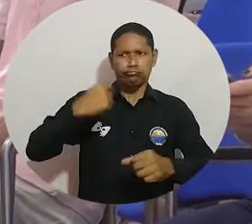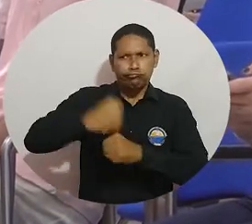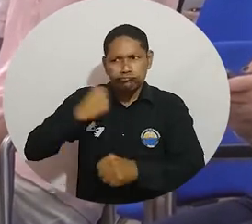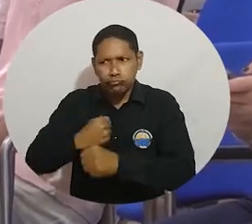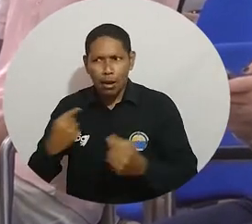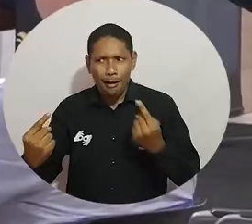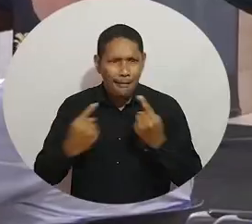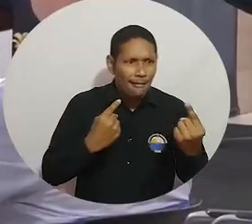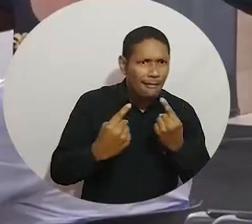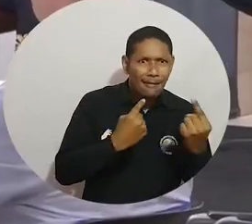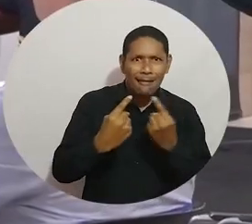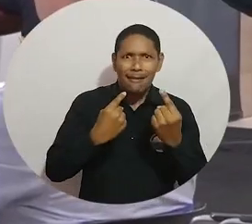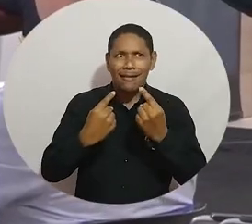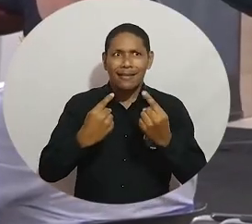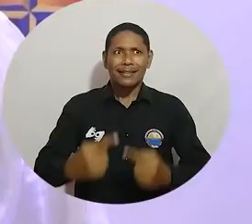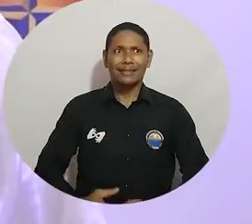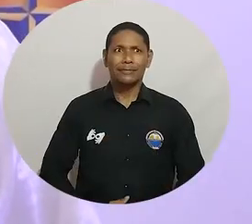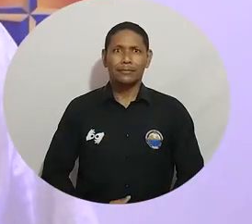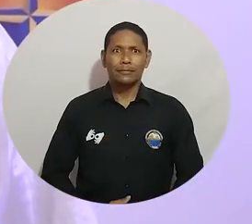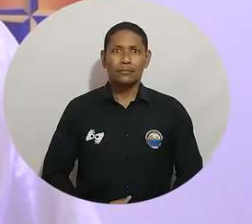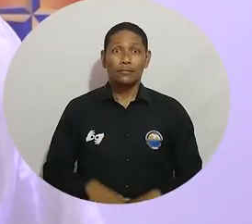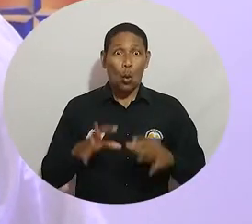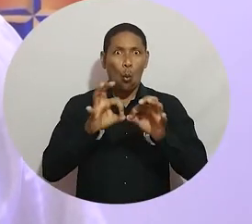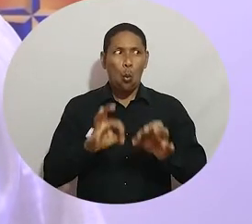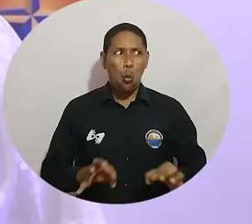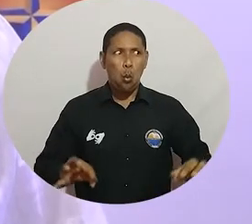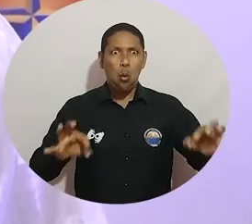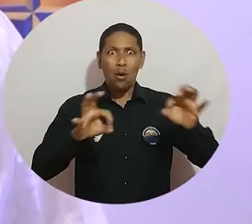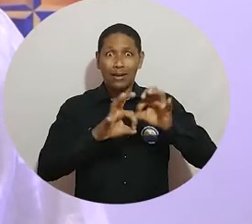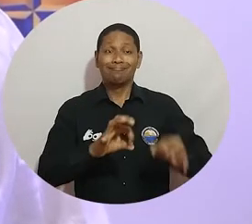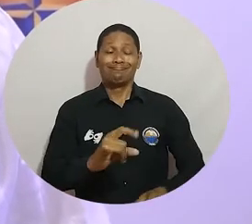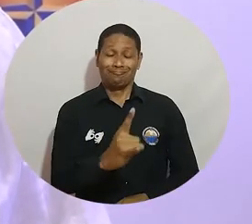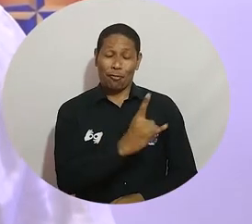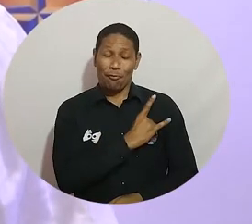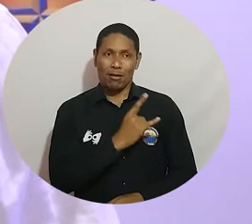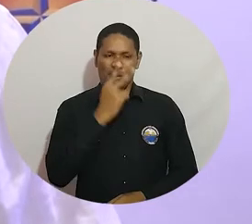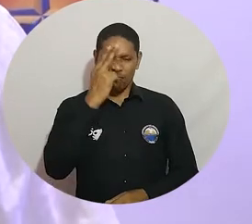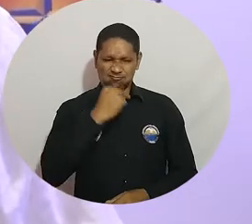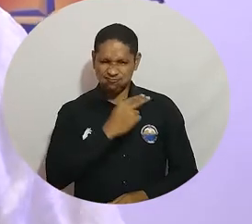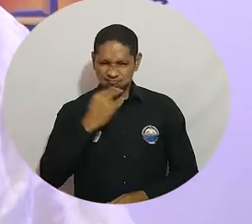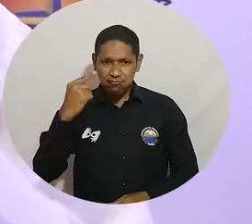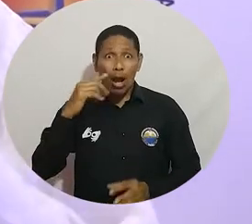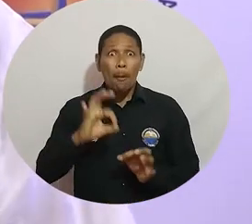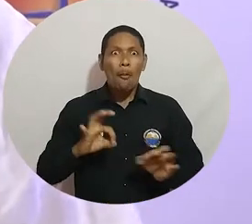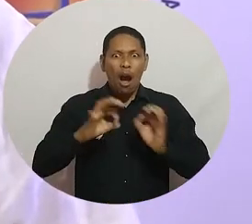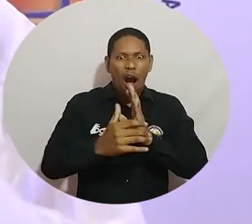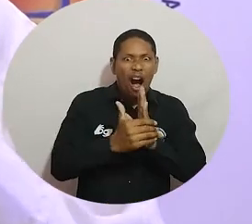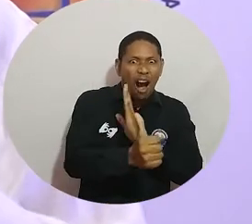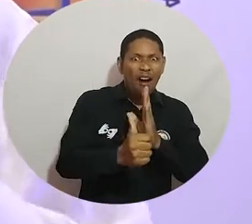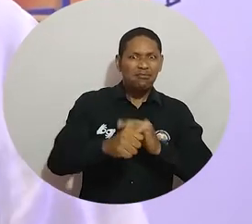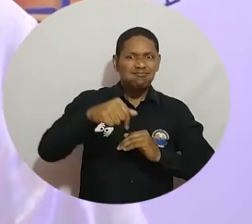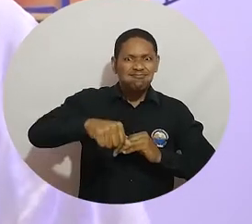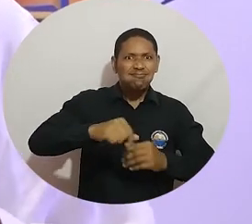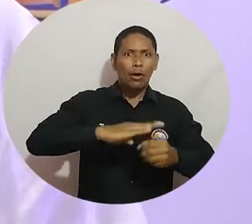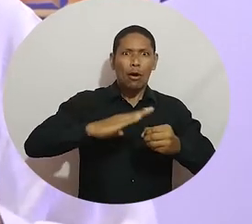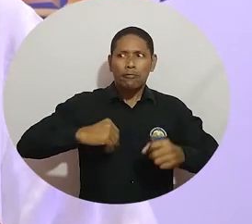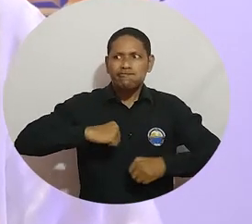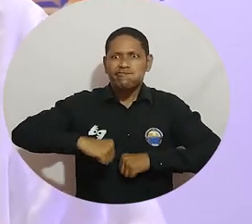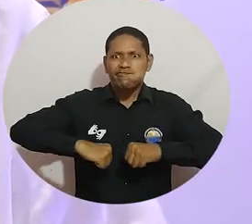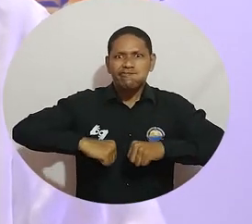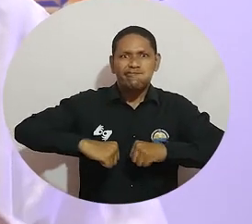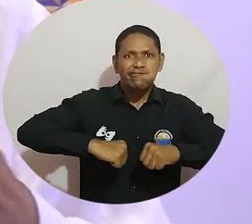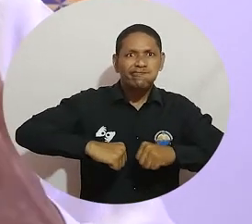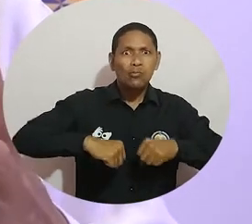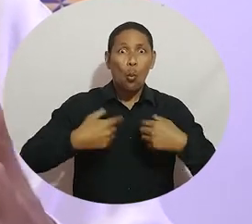y empresarial fue protagonista. Lo importante es el gran compromiso de la universidad por el desarrollo del talento humano del